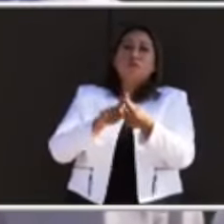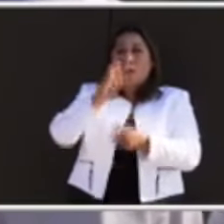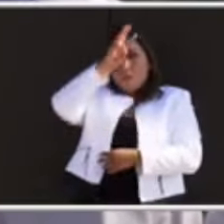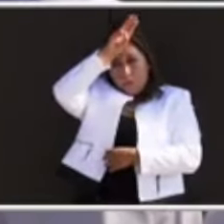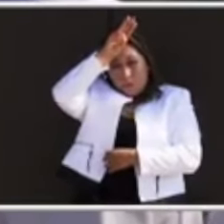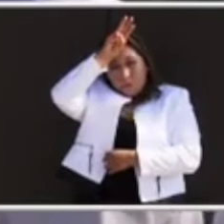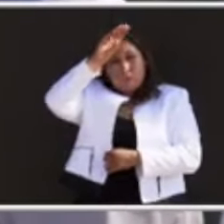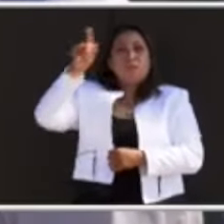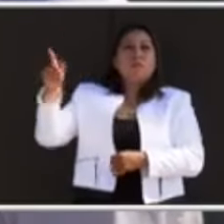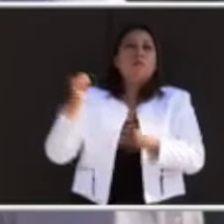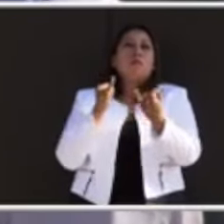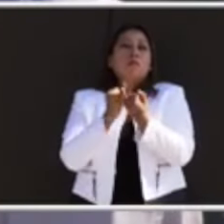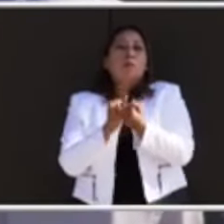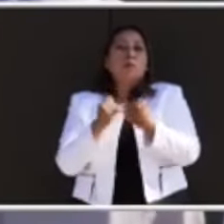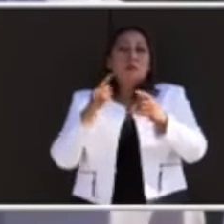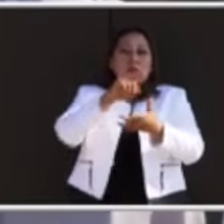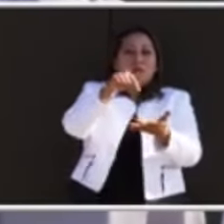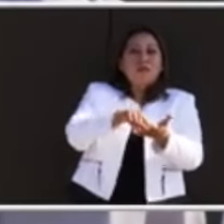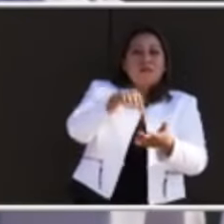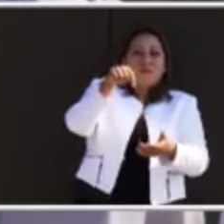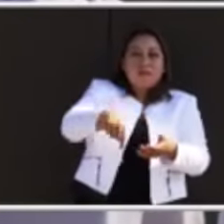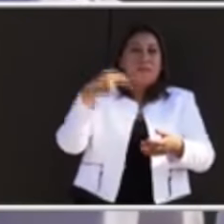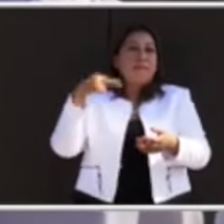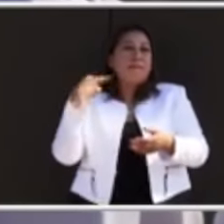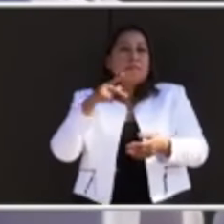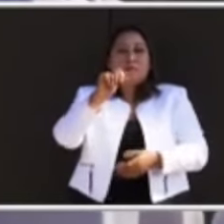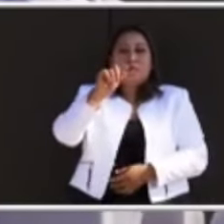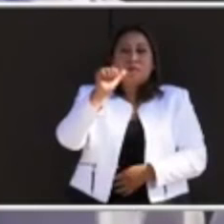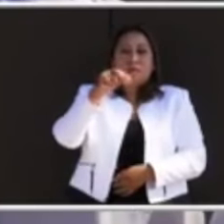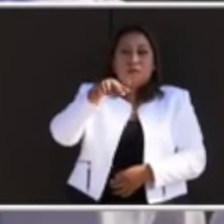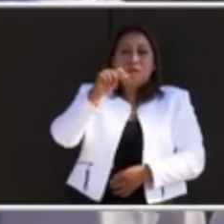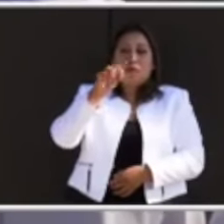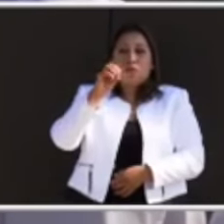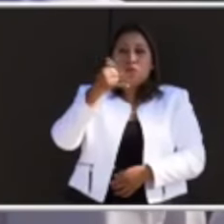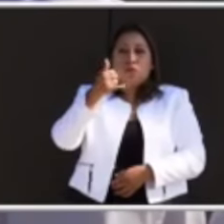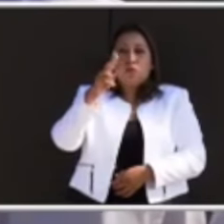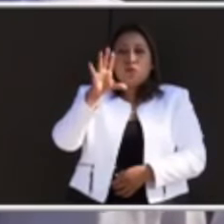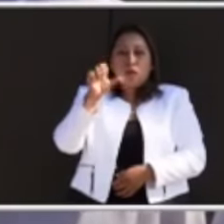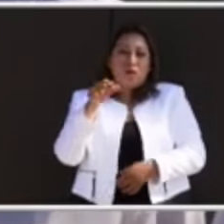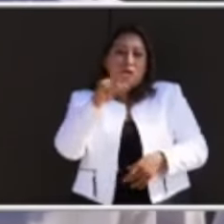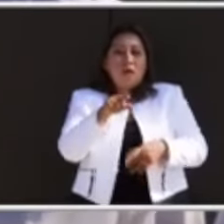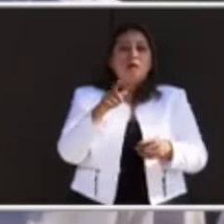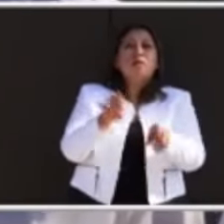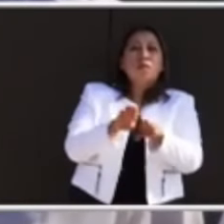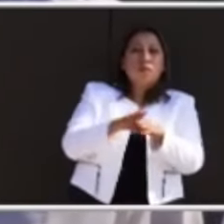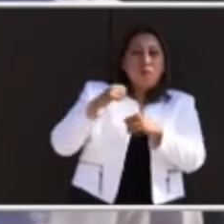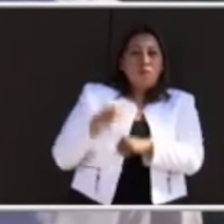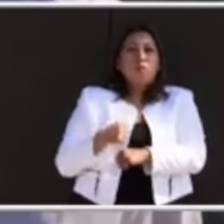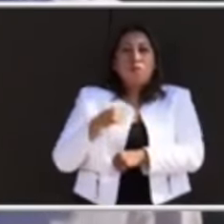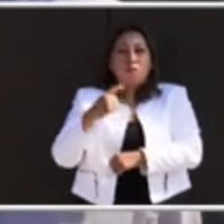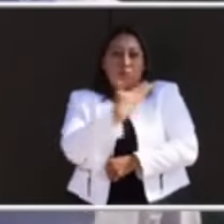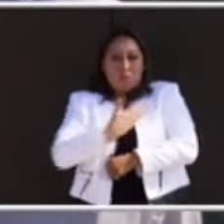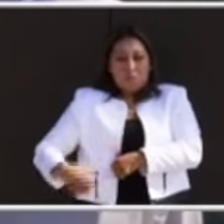presidente municipal de Tantoyuca y diputado local igualmente en tres ocasiones. Es un profundo conocedor del